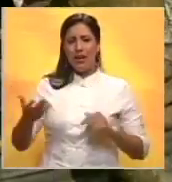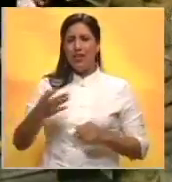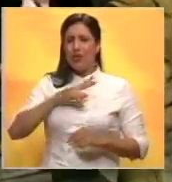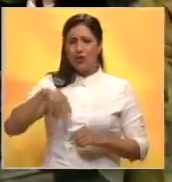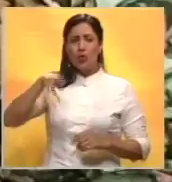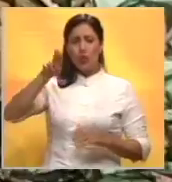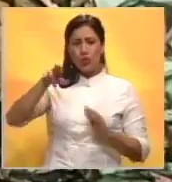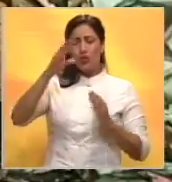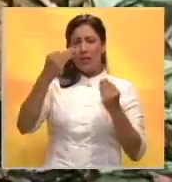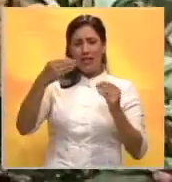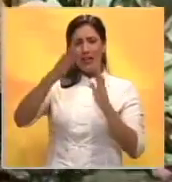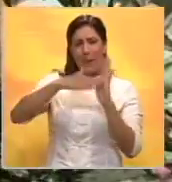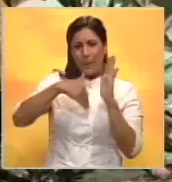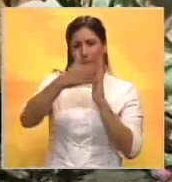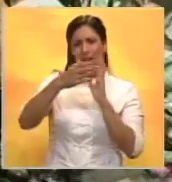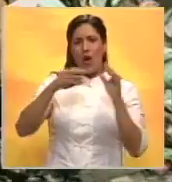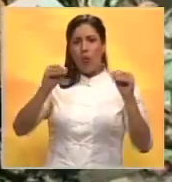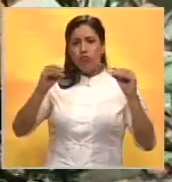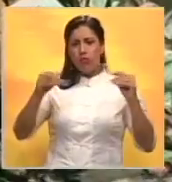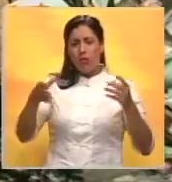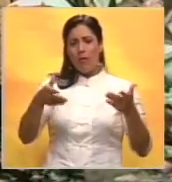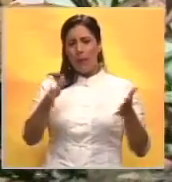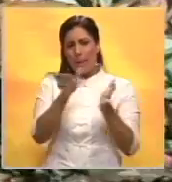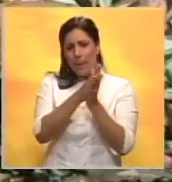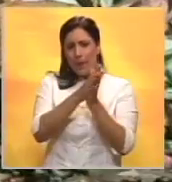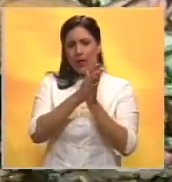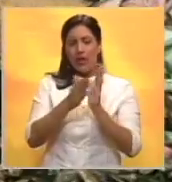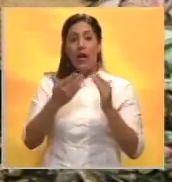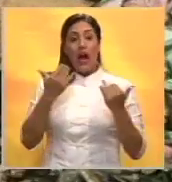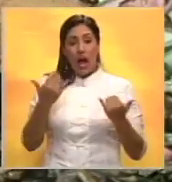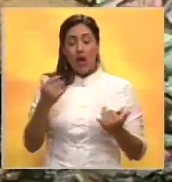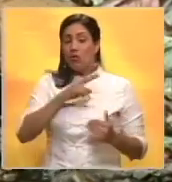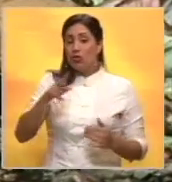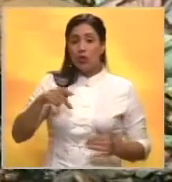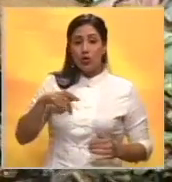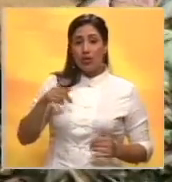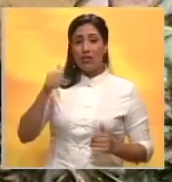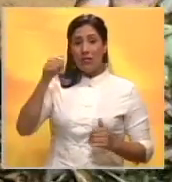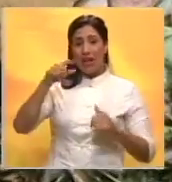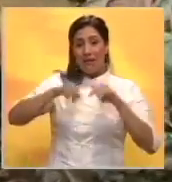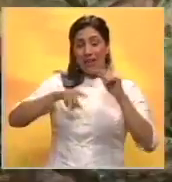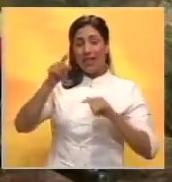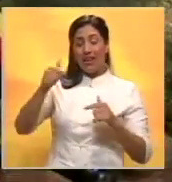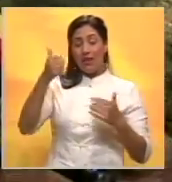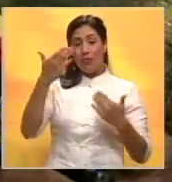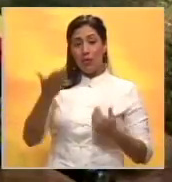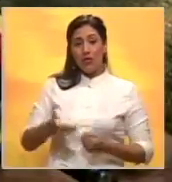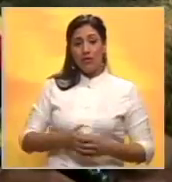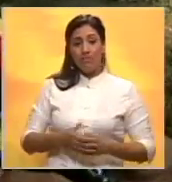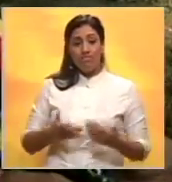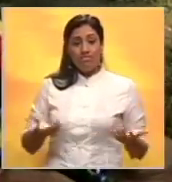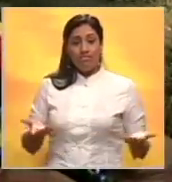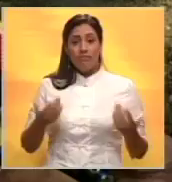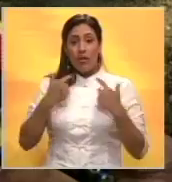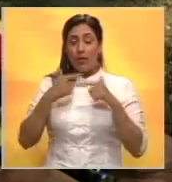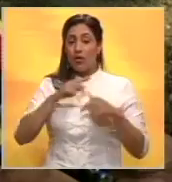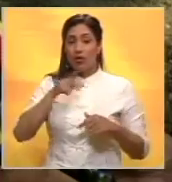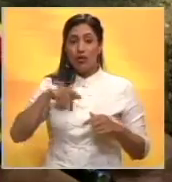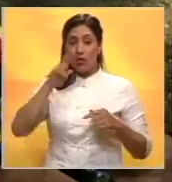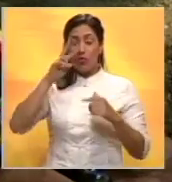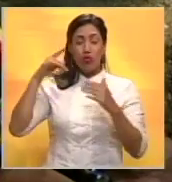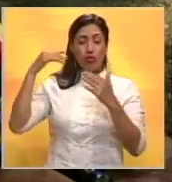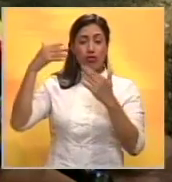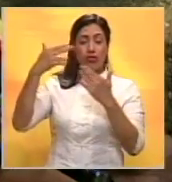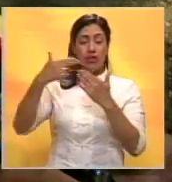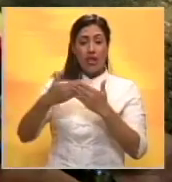utilizamos mucho para engomado Y prácticamente el almacén de materia prima ya nosotros con Los do